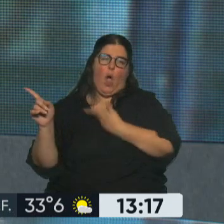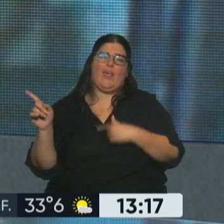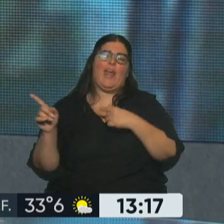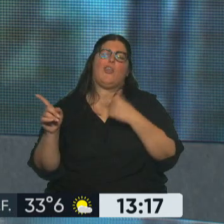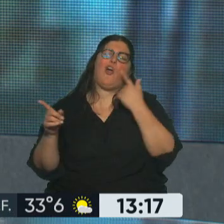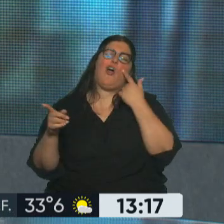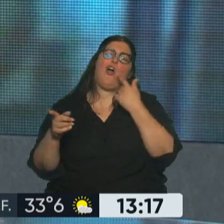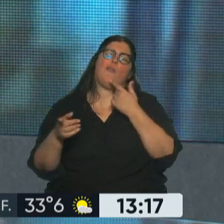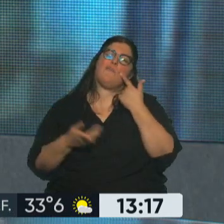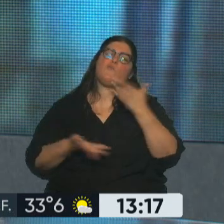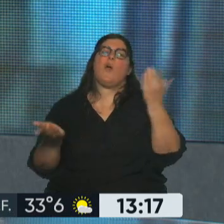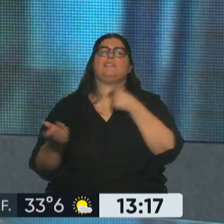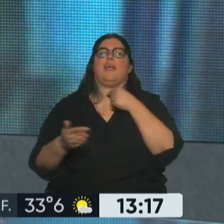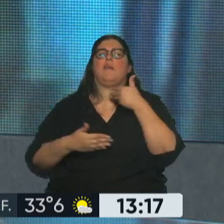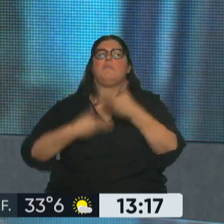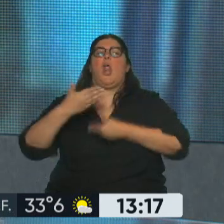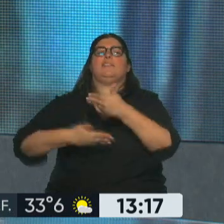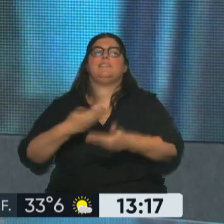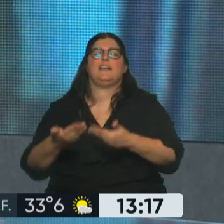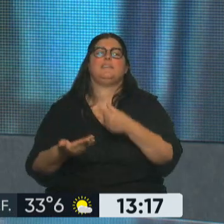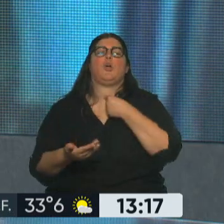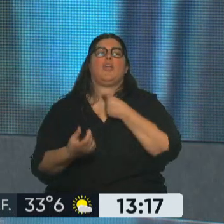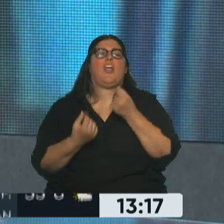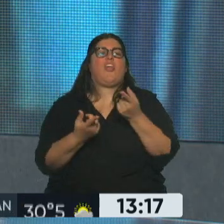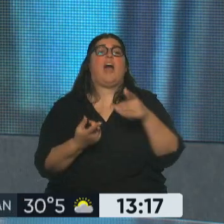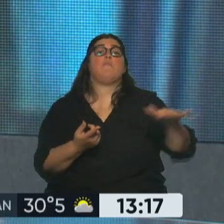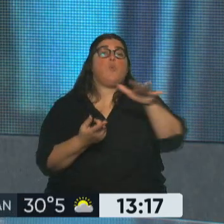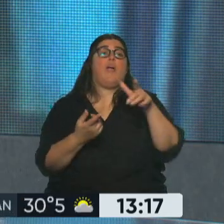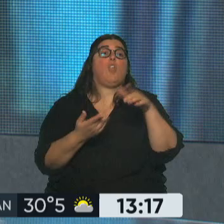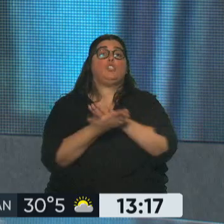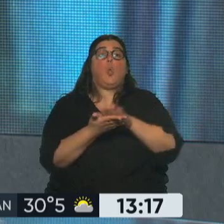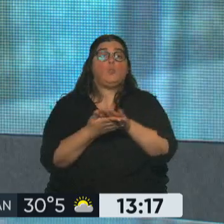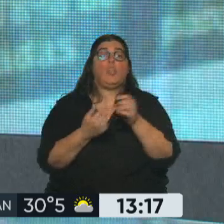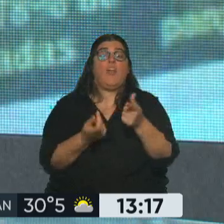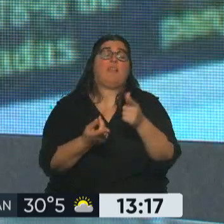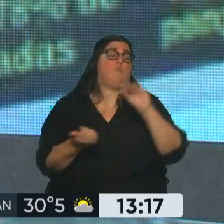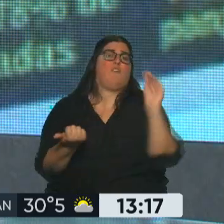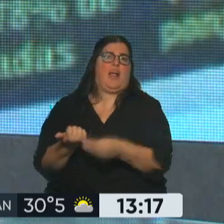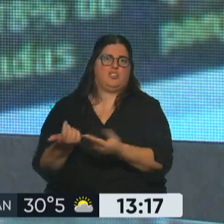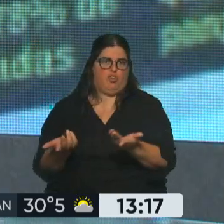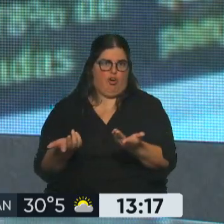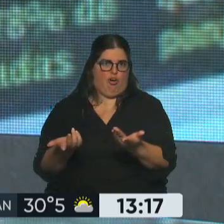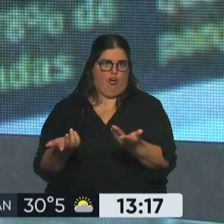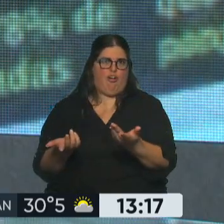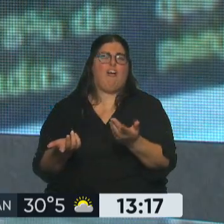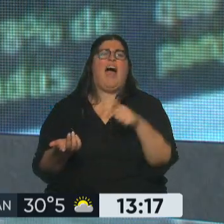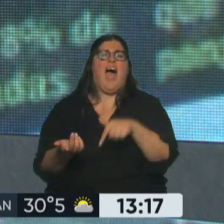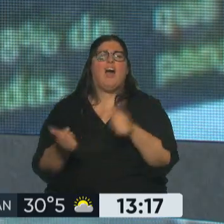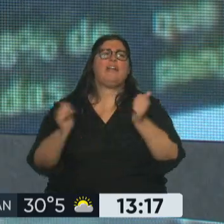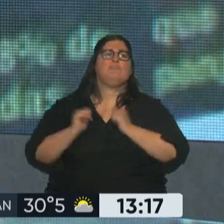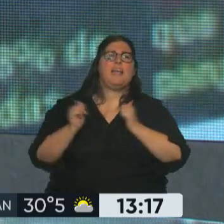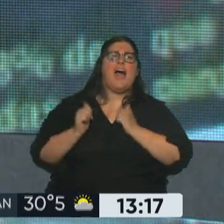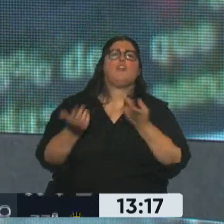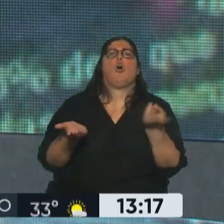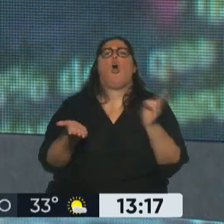progresista y que pretendía responder a los reclamos populares, fracasó. Esperar 2 años o esperar todo un debate constituyente para